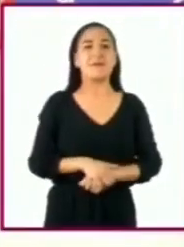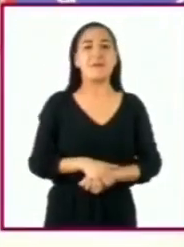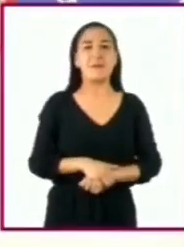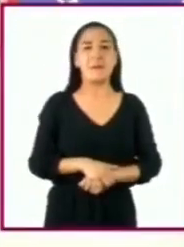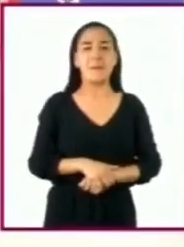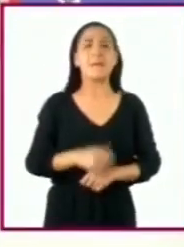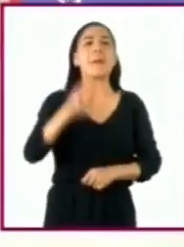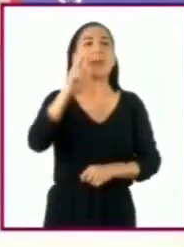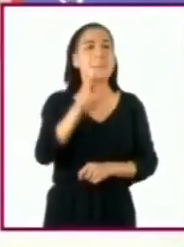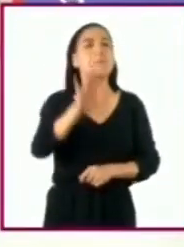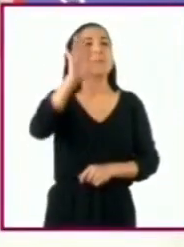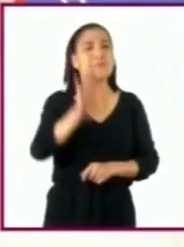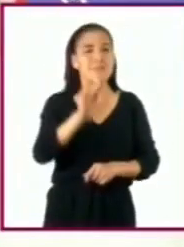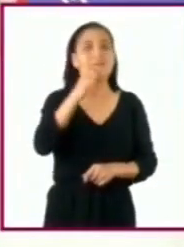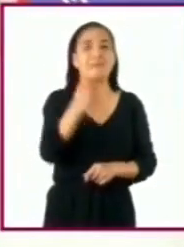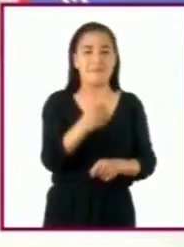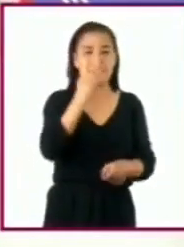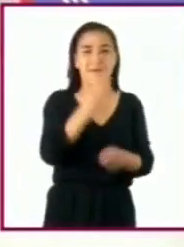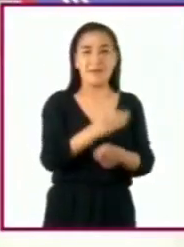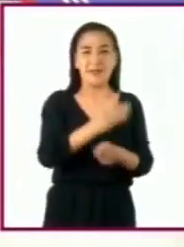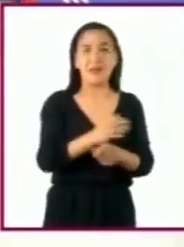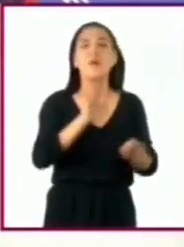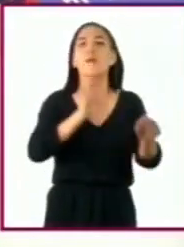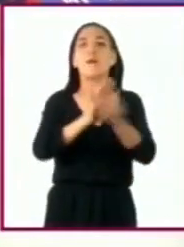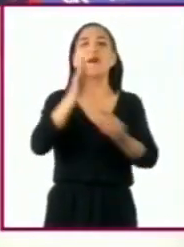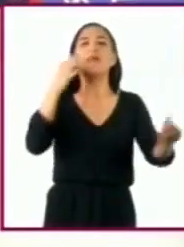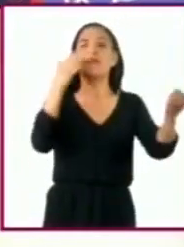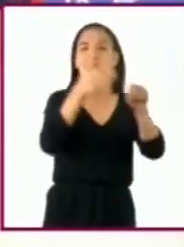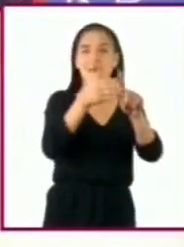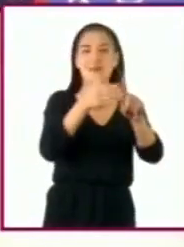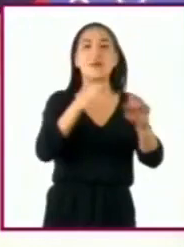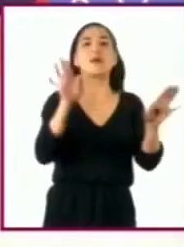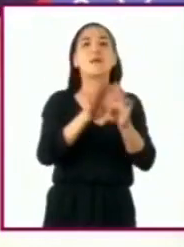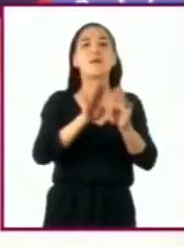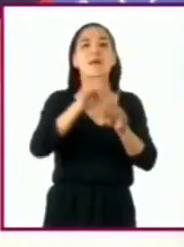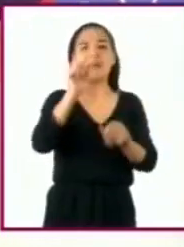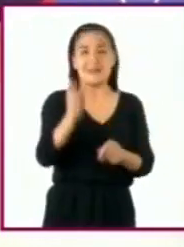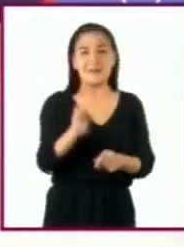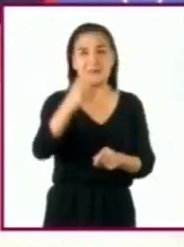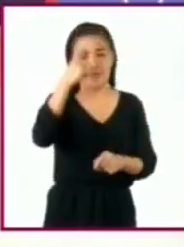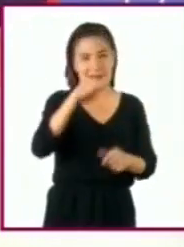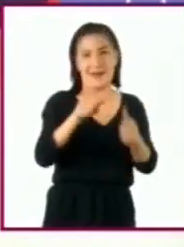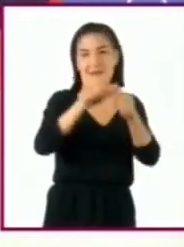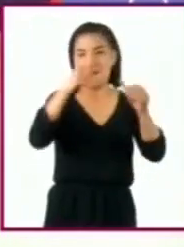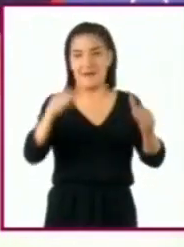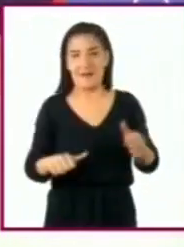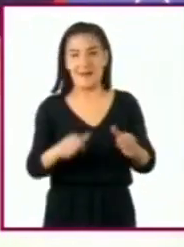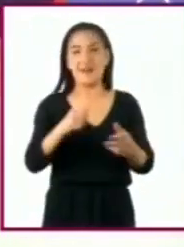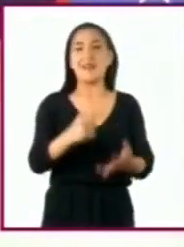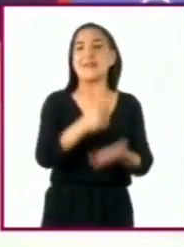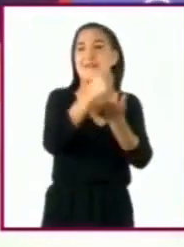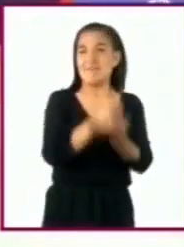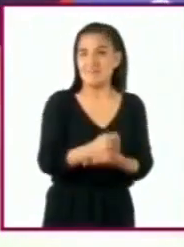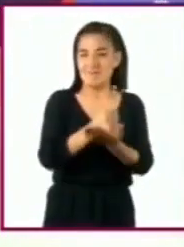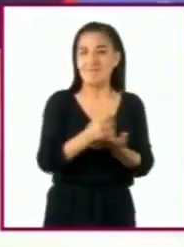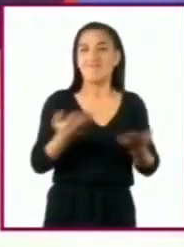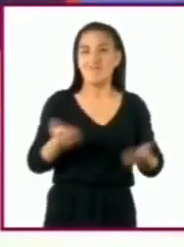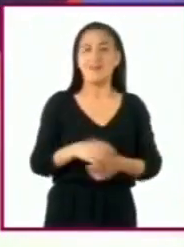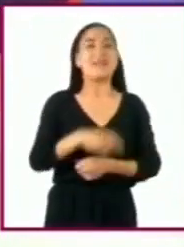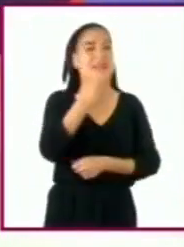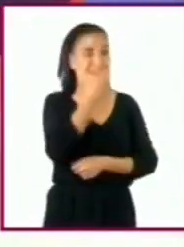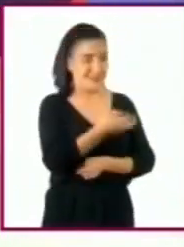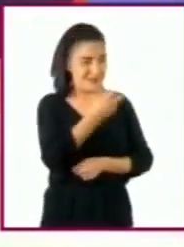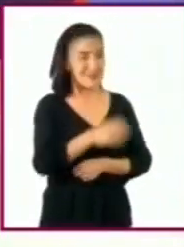Al parecer, en este caso, este texto se enfoca a una de las aplicaciones del arte que se llama arteterapia. Así